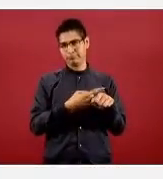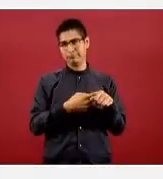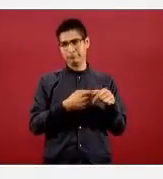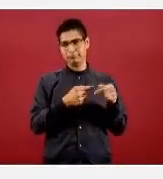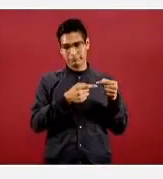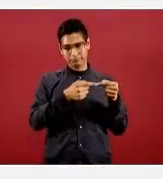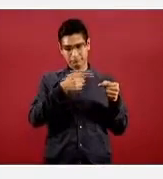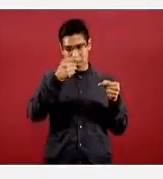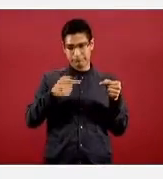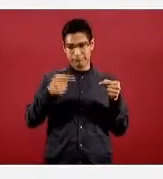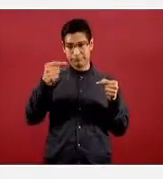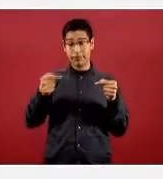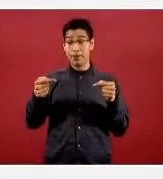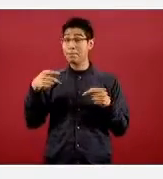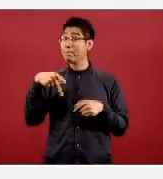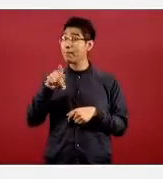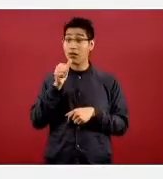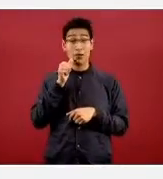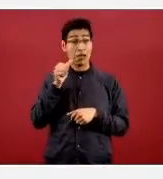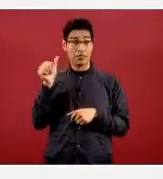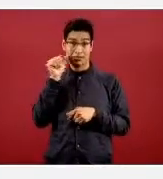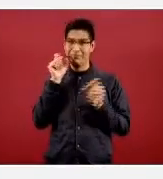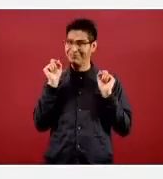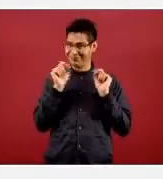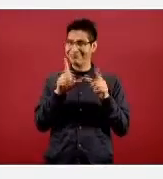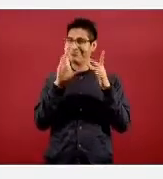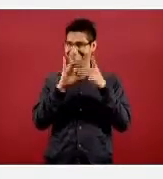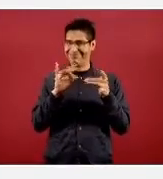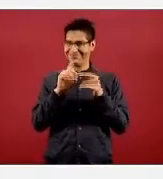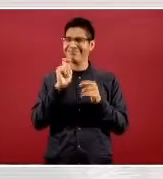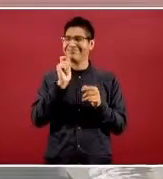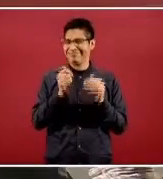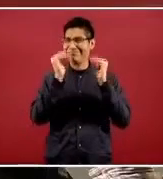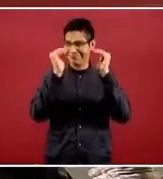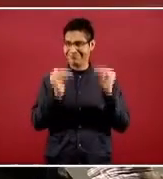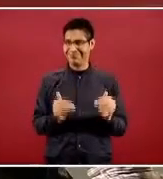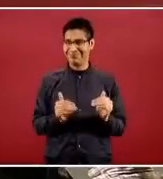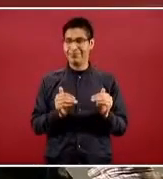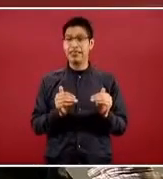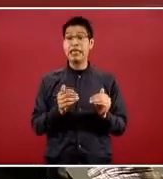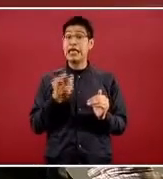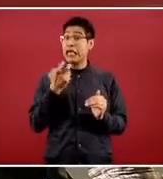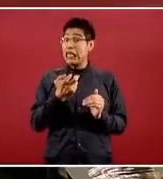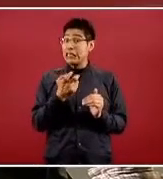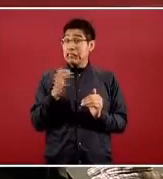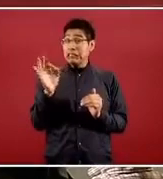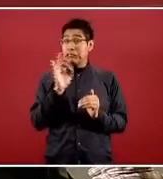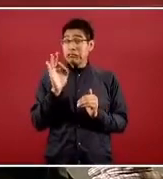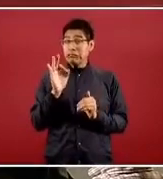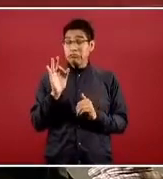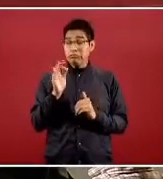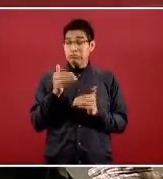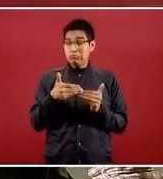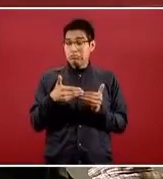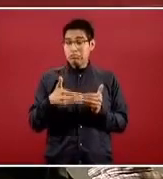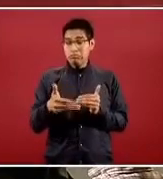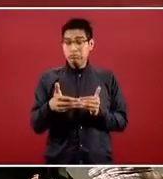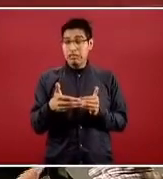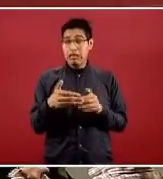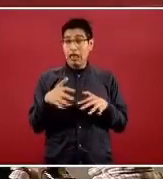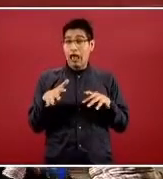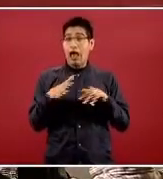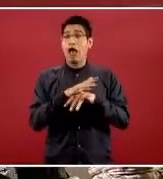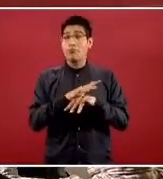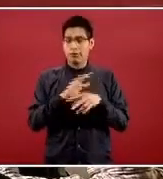comentábamos ayer, en la siguiente diapositiva, por favor, esto en su momento puede cambiar de orden cuando lo vemos ya por tasa de